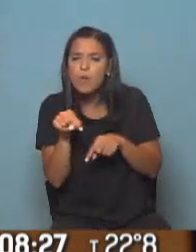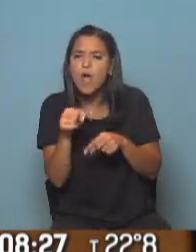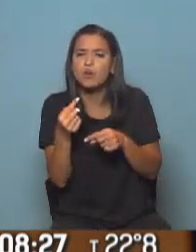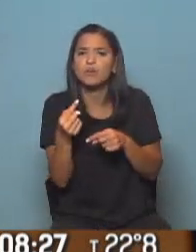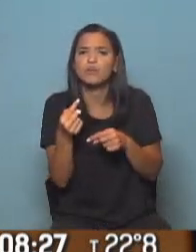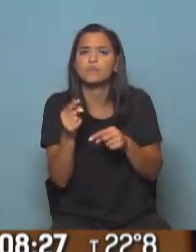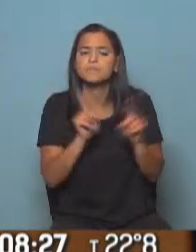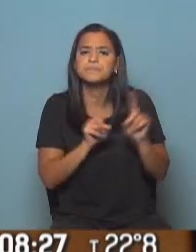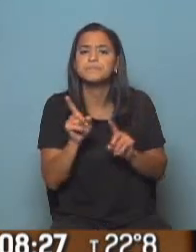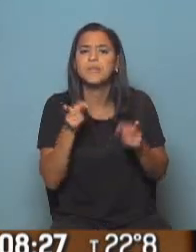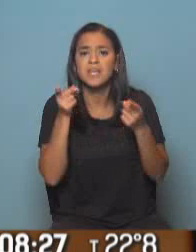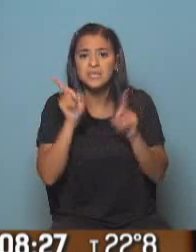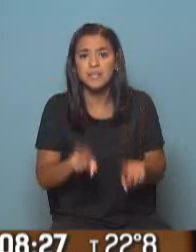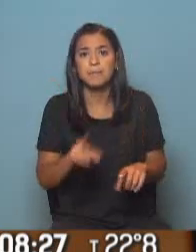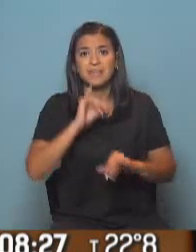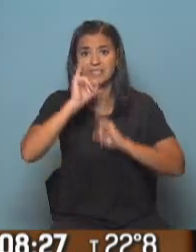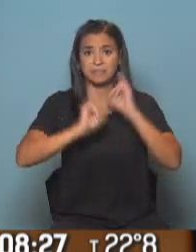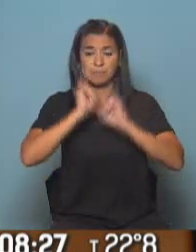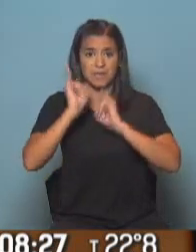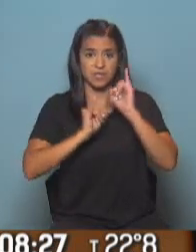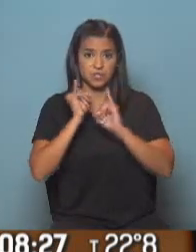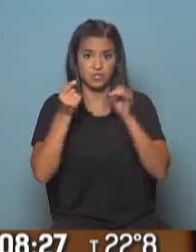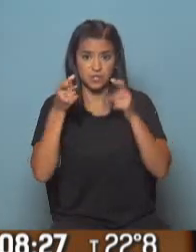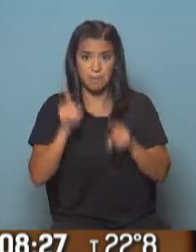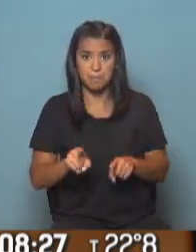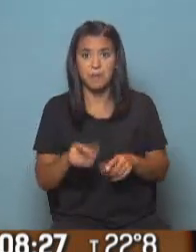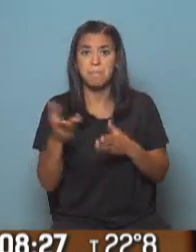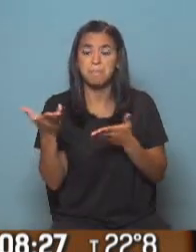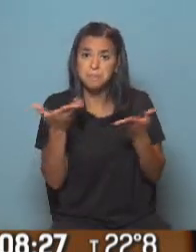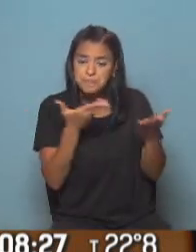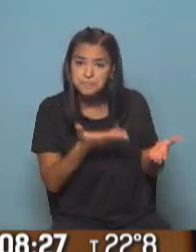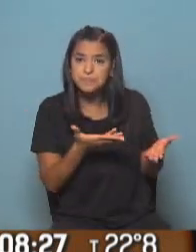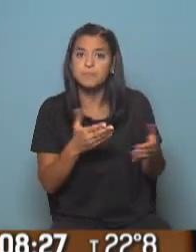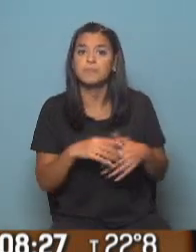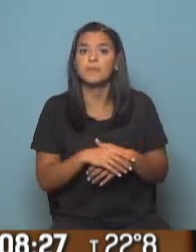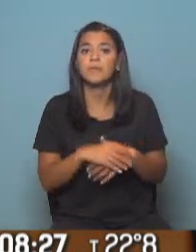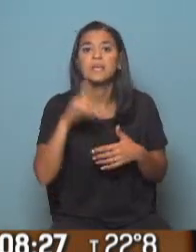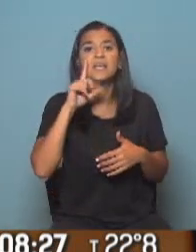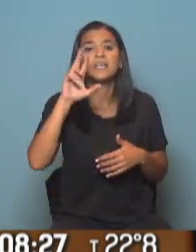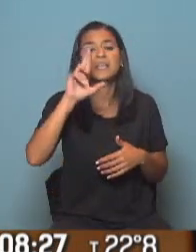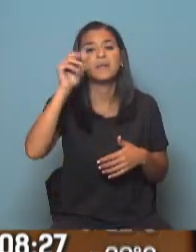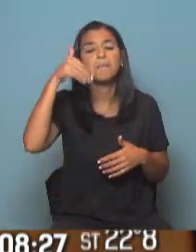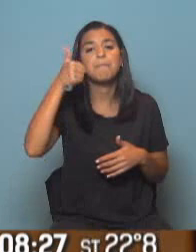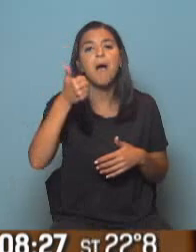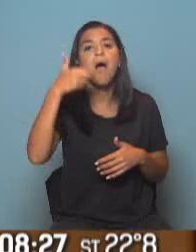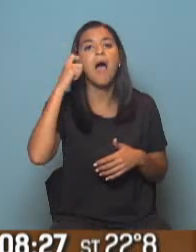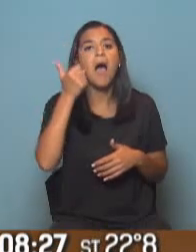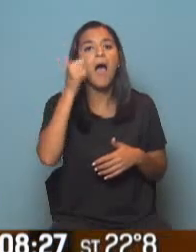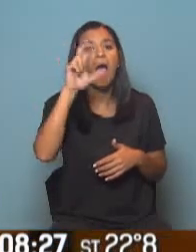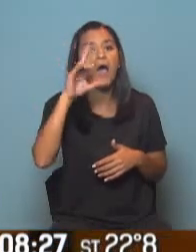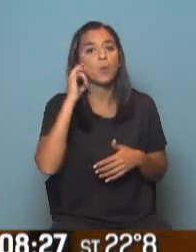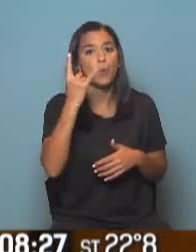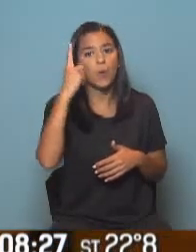también recibir algunas explicaciones en este sentido para eso estamos con Argüello ella es analista